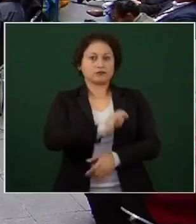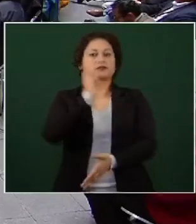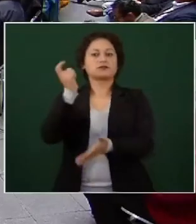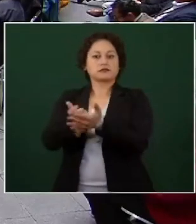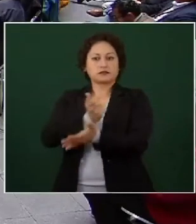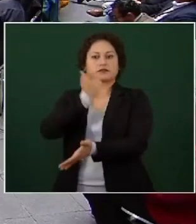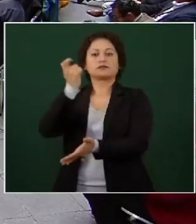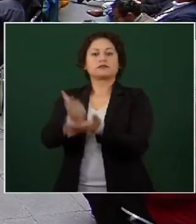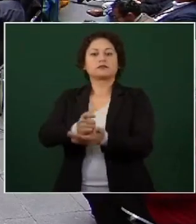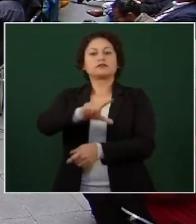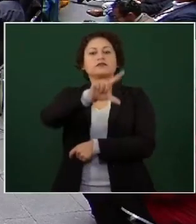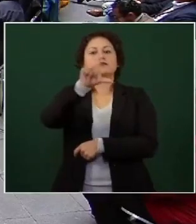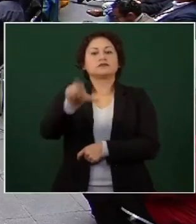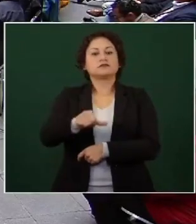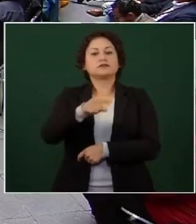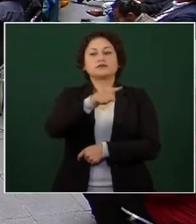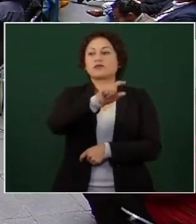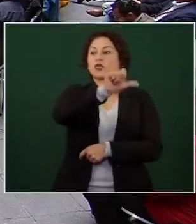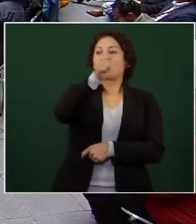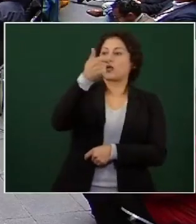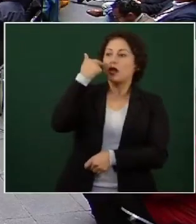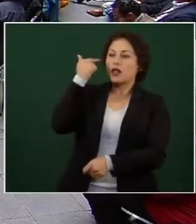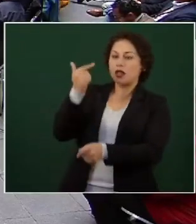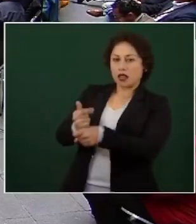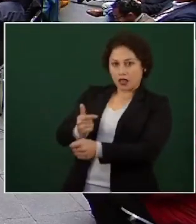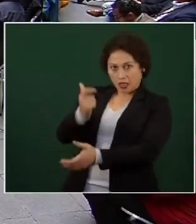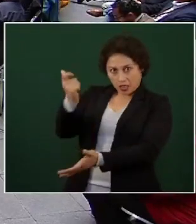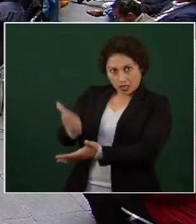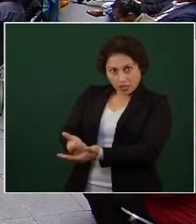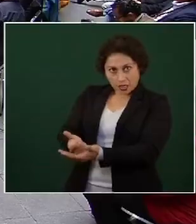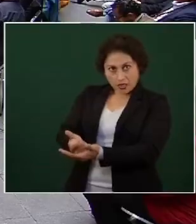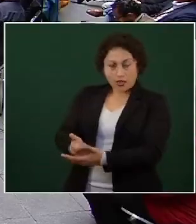cuanto supieron que recibían dinero,